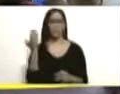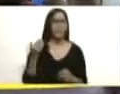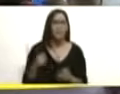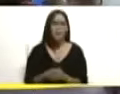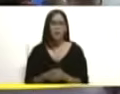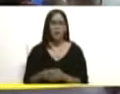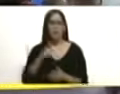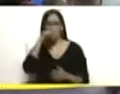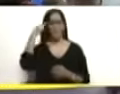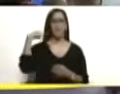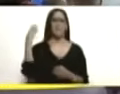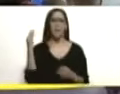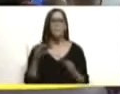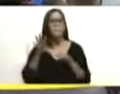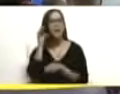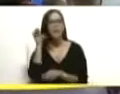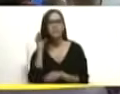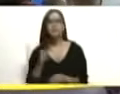la burguesía parasitaria.